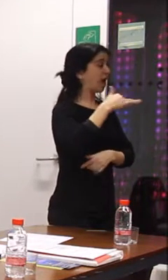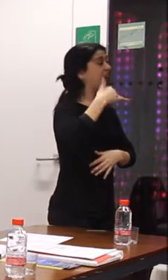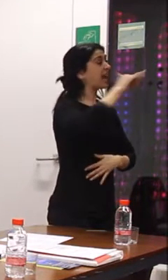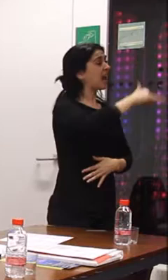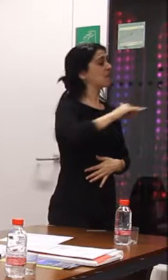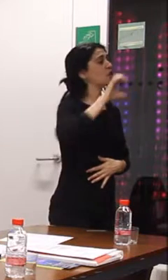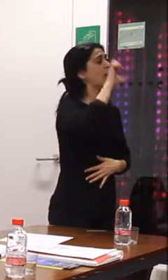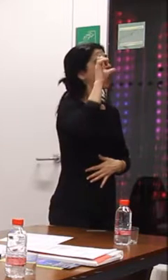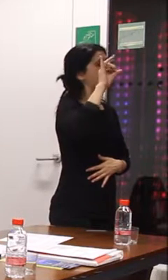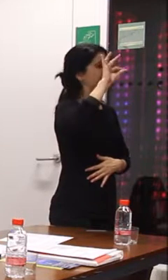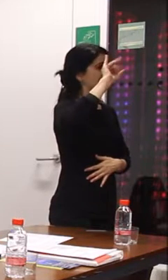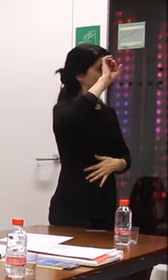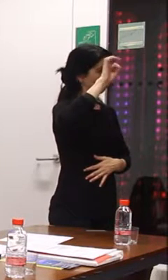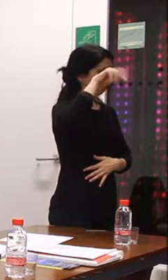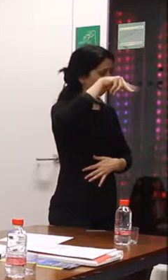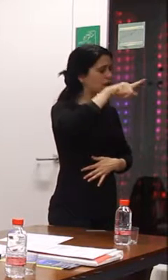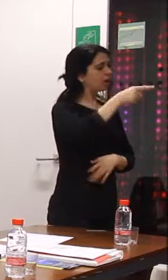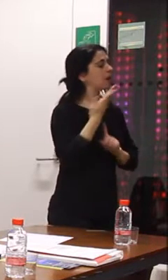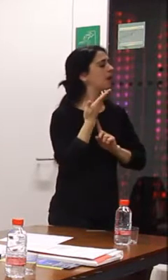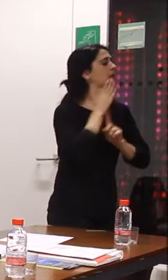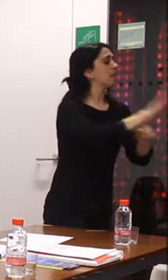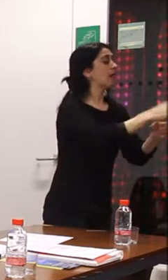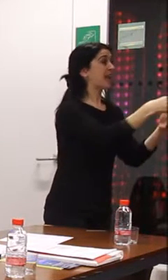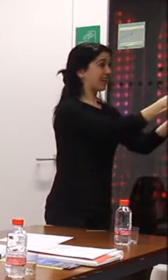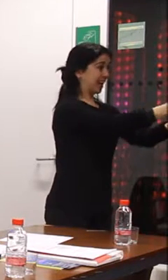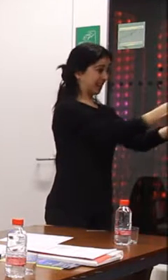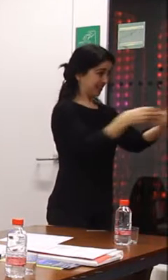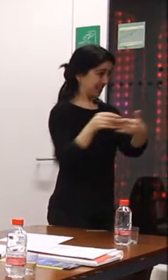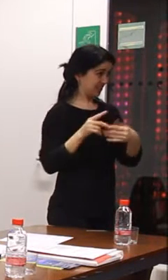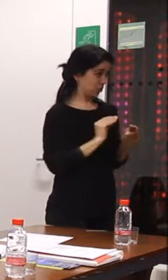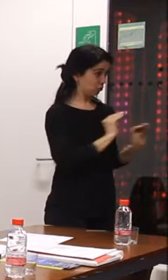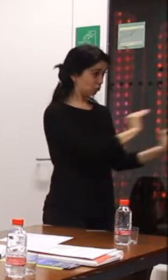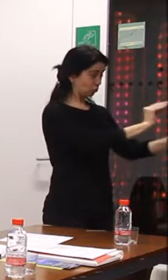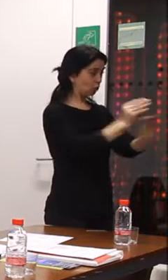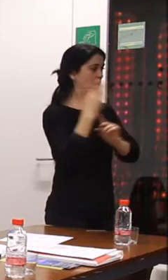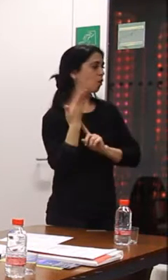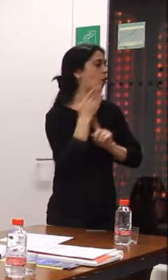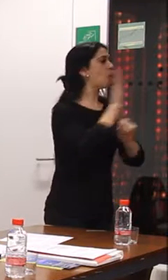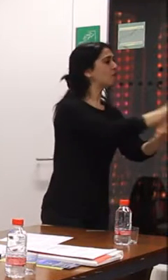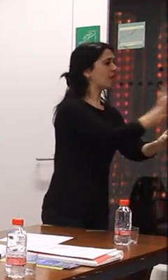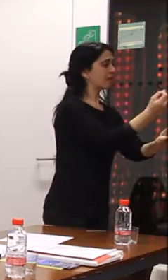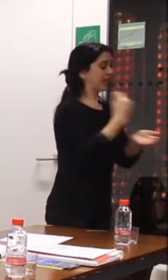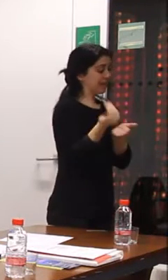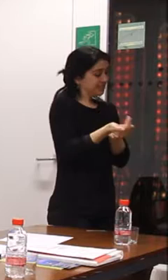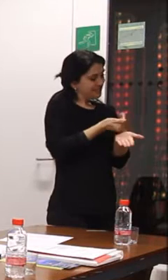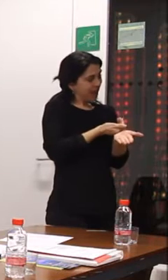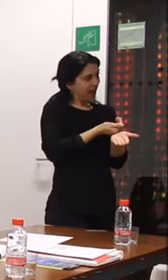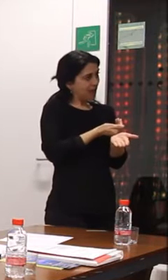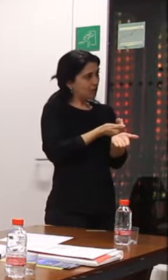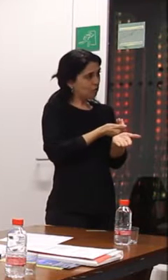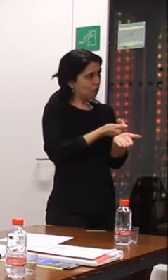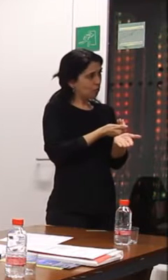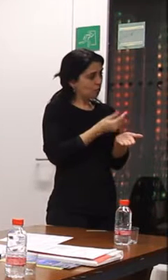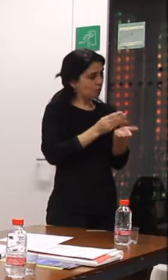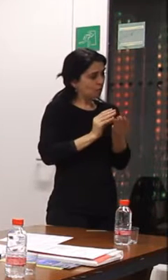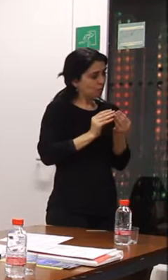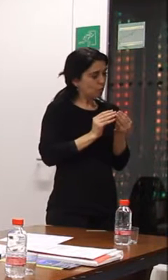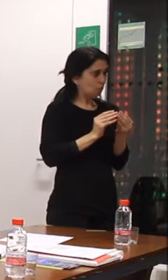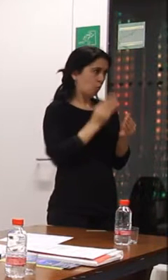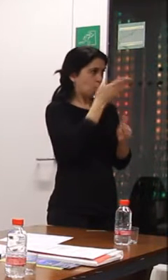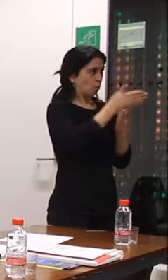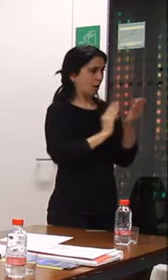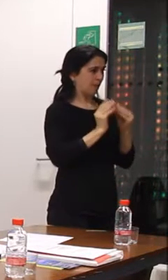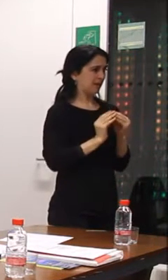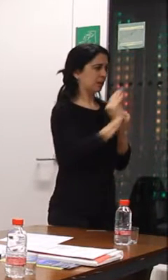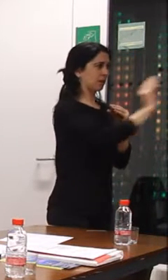clientes la posibilidad de dar una parte de su salario para pagar facturas